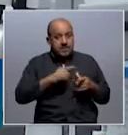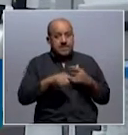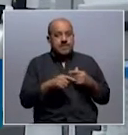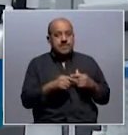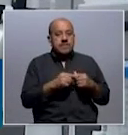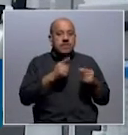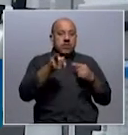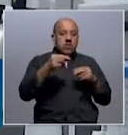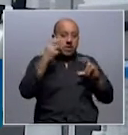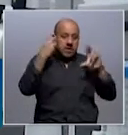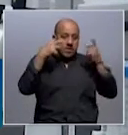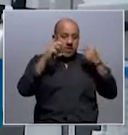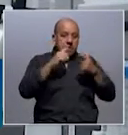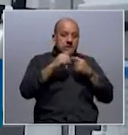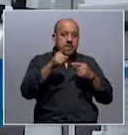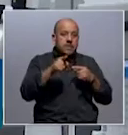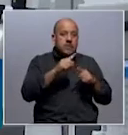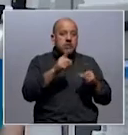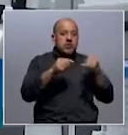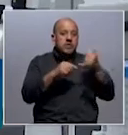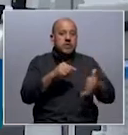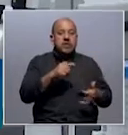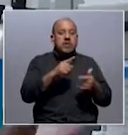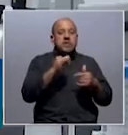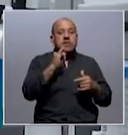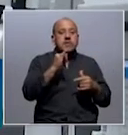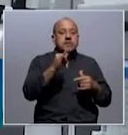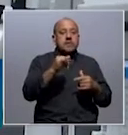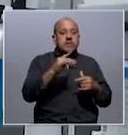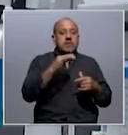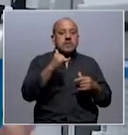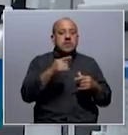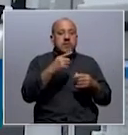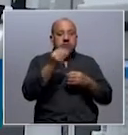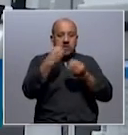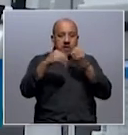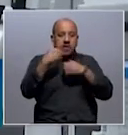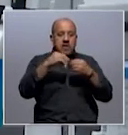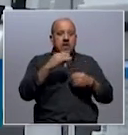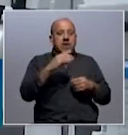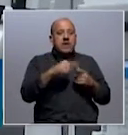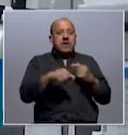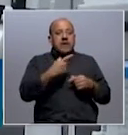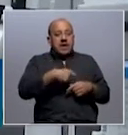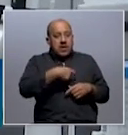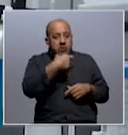animales que no reciben el fármaco pero si reciben una dieta rica en calorías